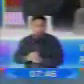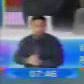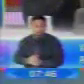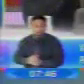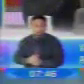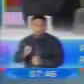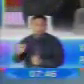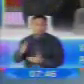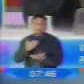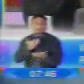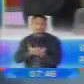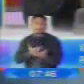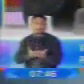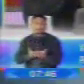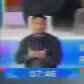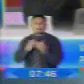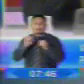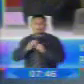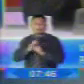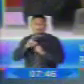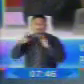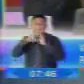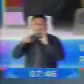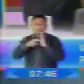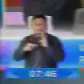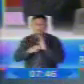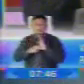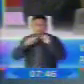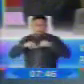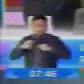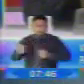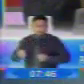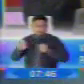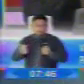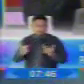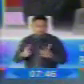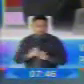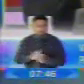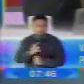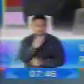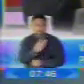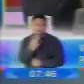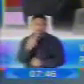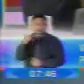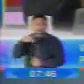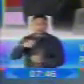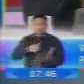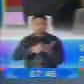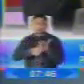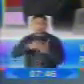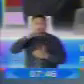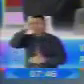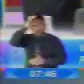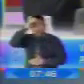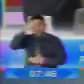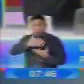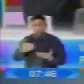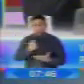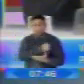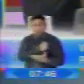una serie de protocolos, están disponibles además en la página web del Ministerio de Cultura y